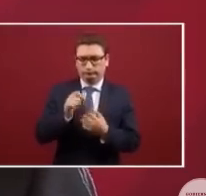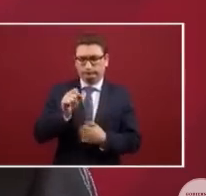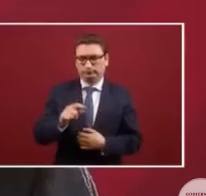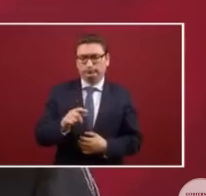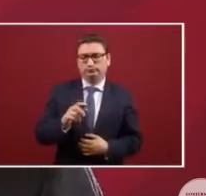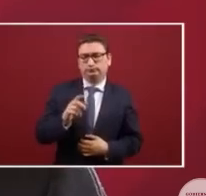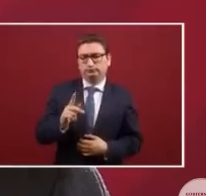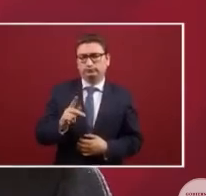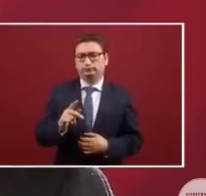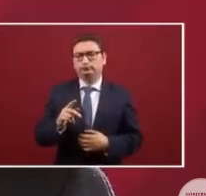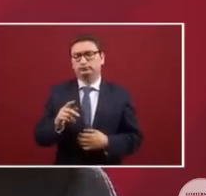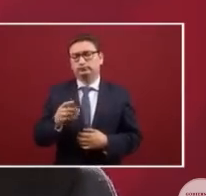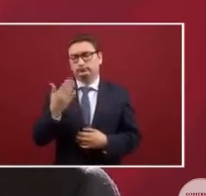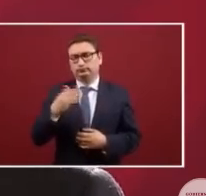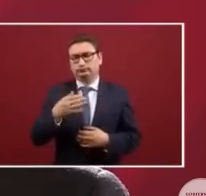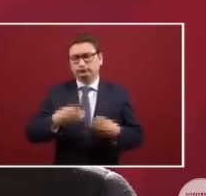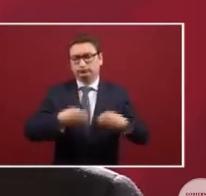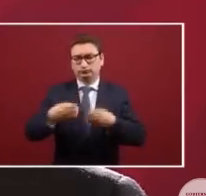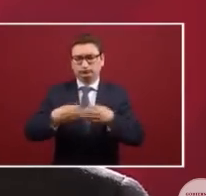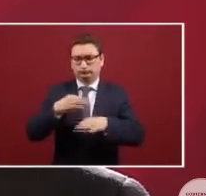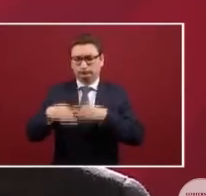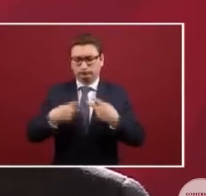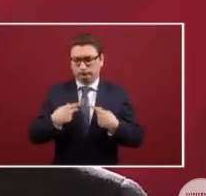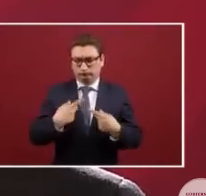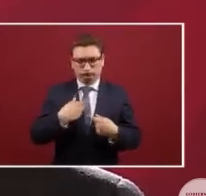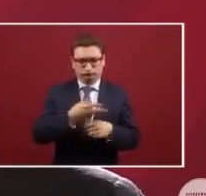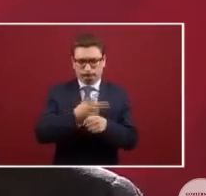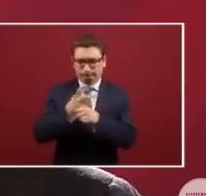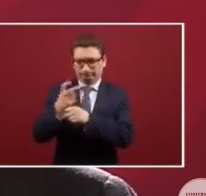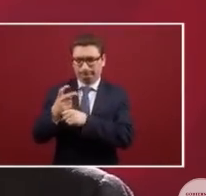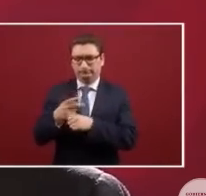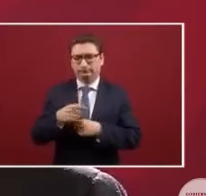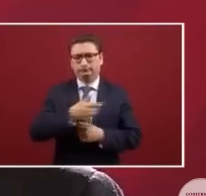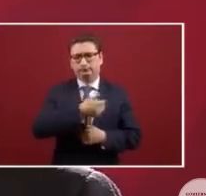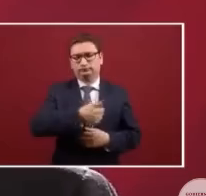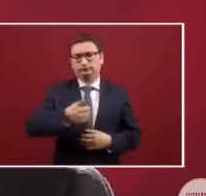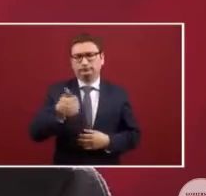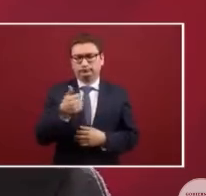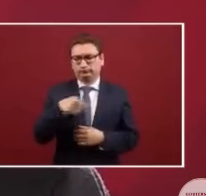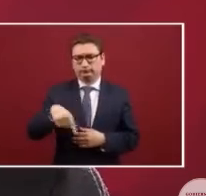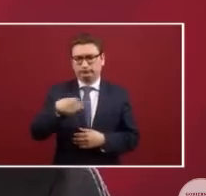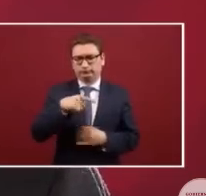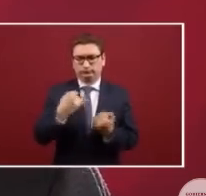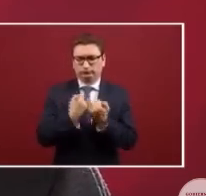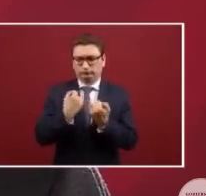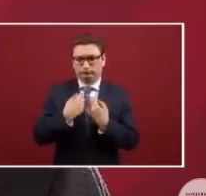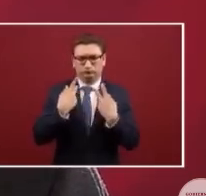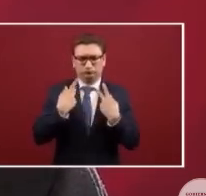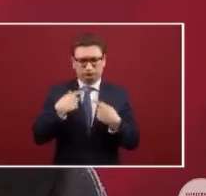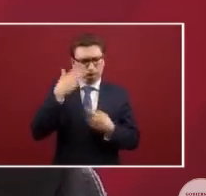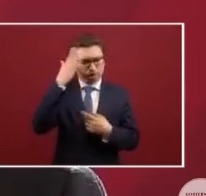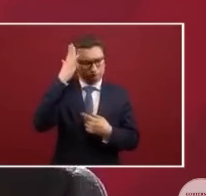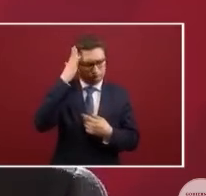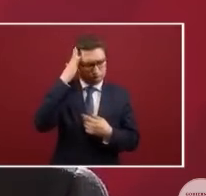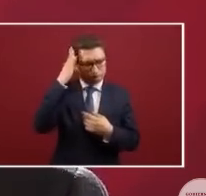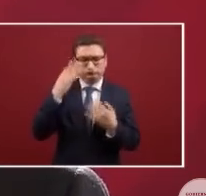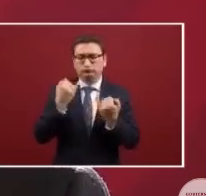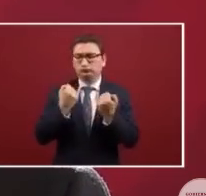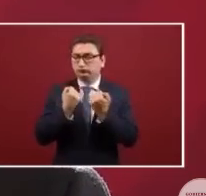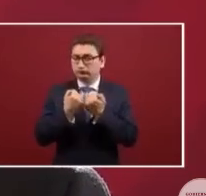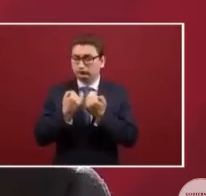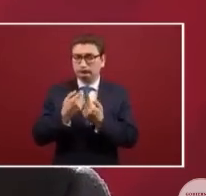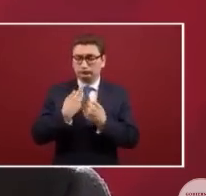Judicial. Voy a invitar a dirigentes obreros, dirigentes